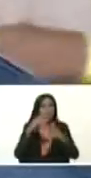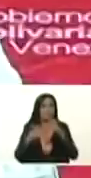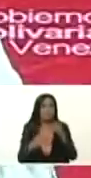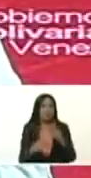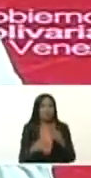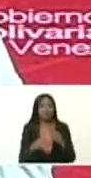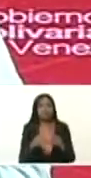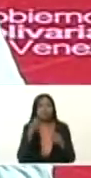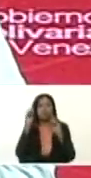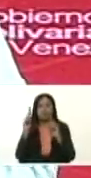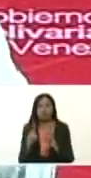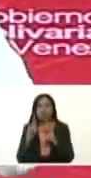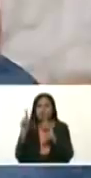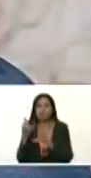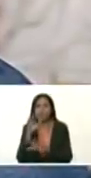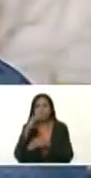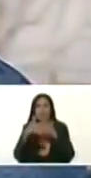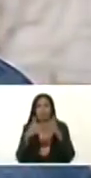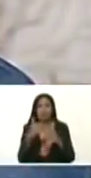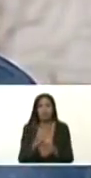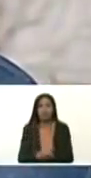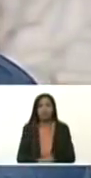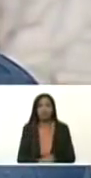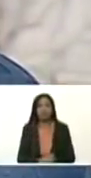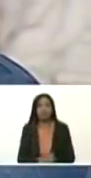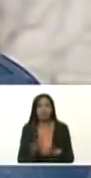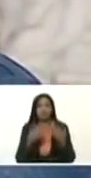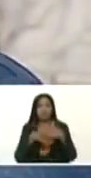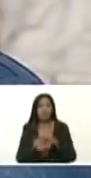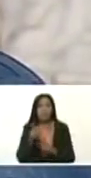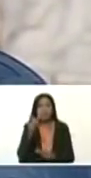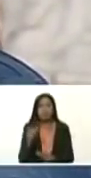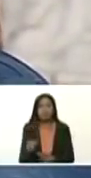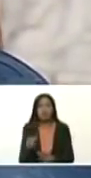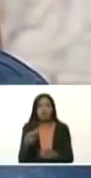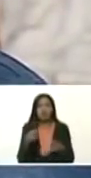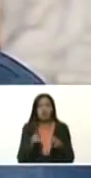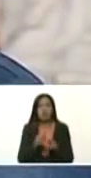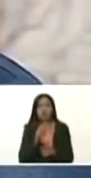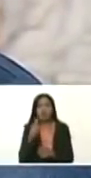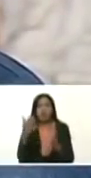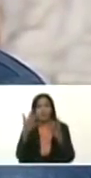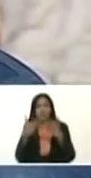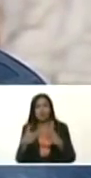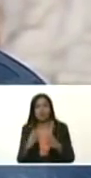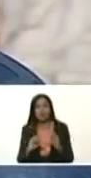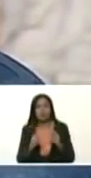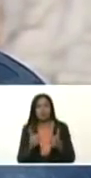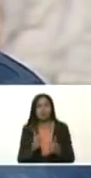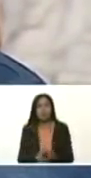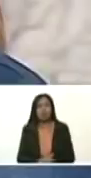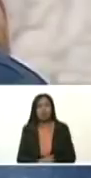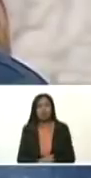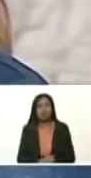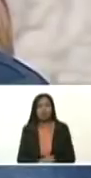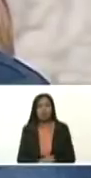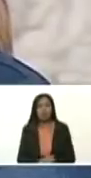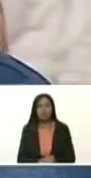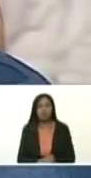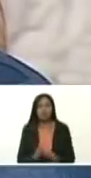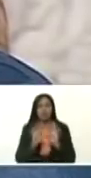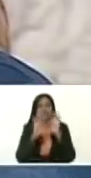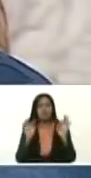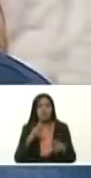a decisión. Continuemos. Integrar el personal jubilado de cada empresa partiendo de su manejo